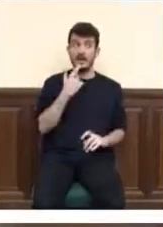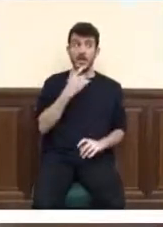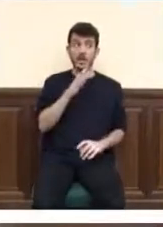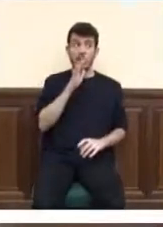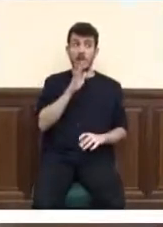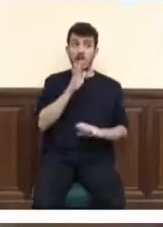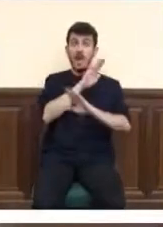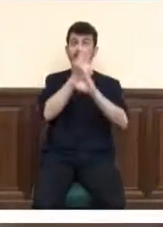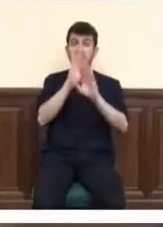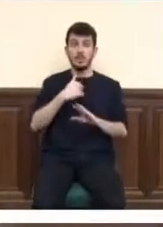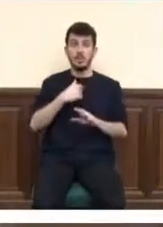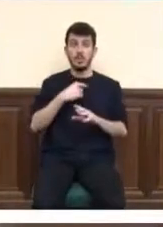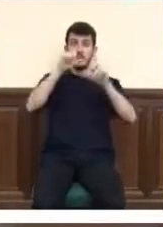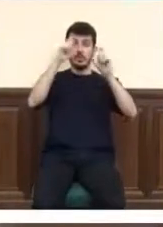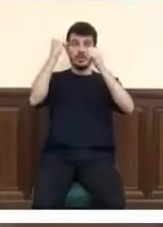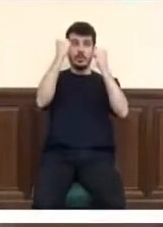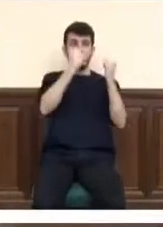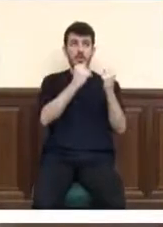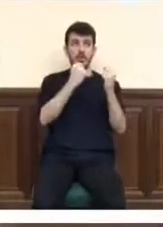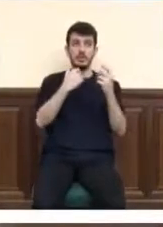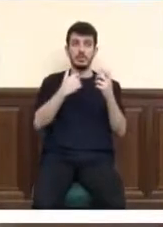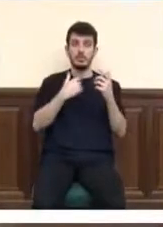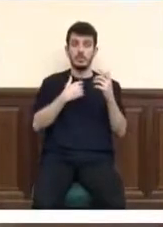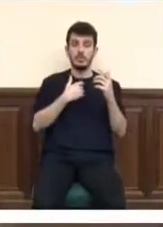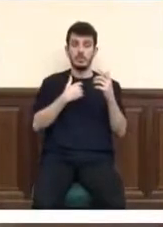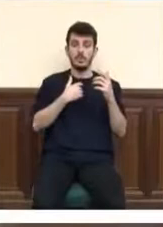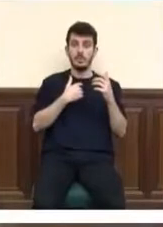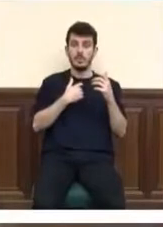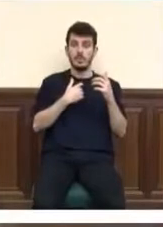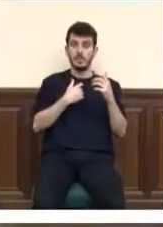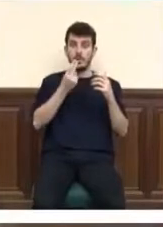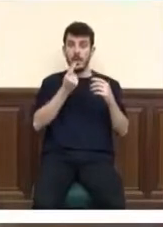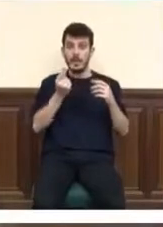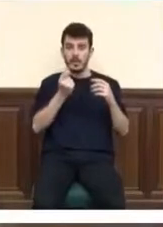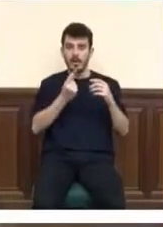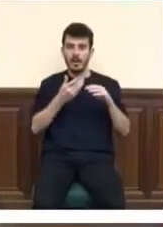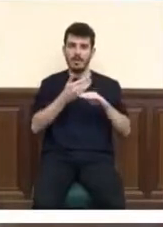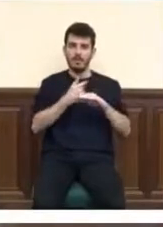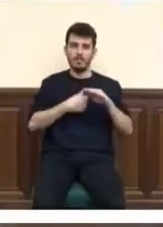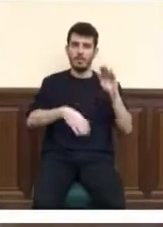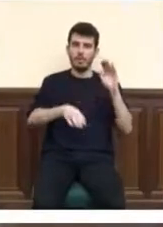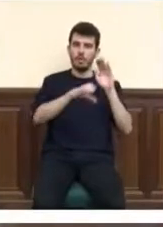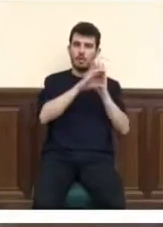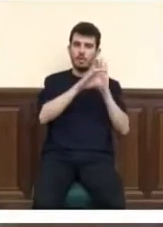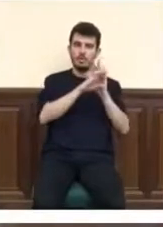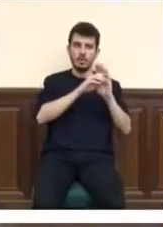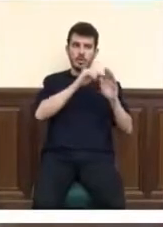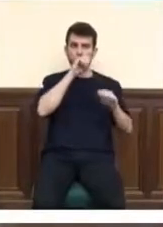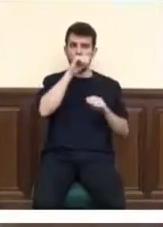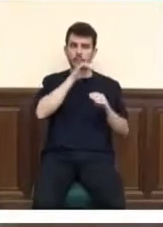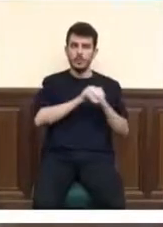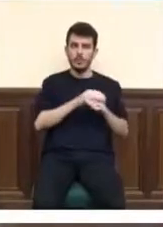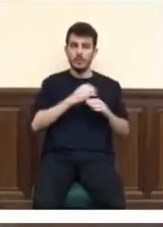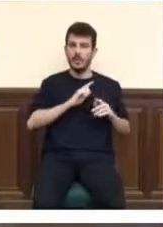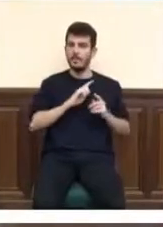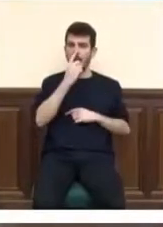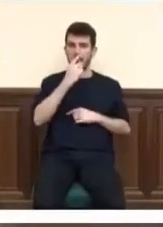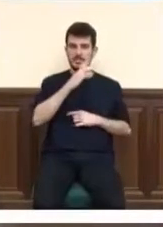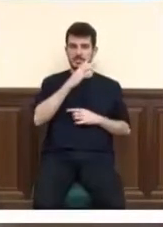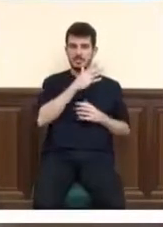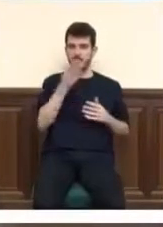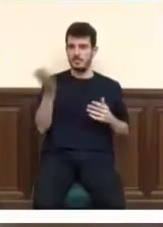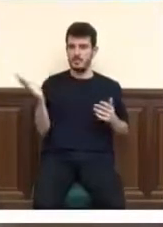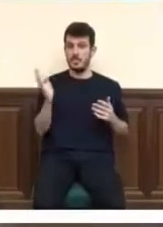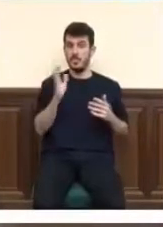voy a salir yo de esta institución siendo el más constitucionalista de todos los concejales, por aquello del respeto a